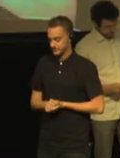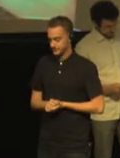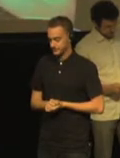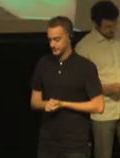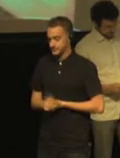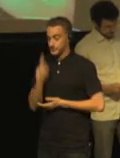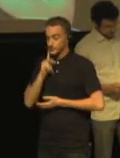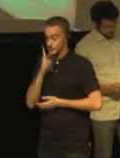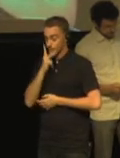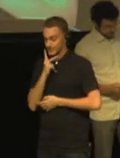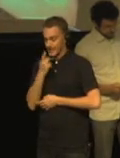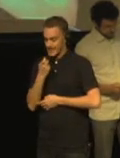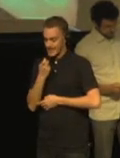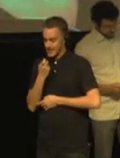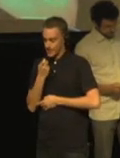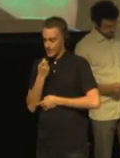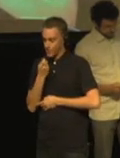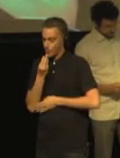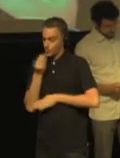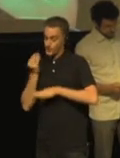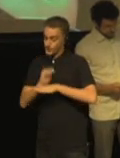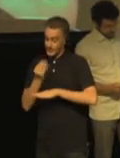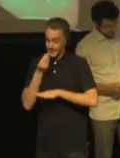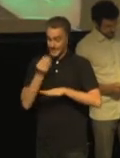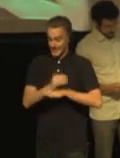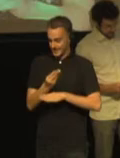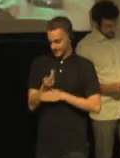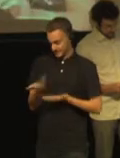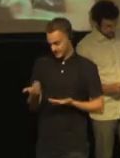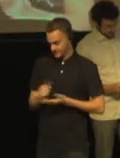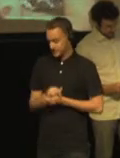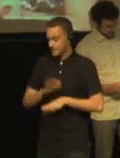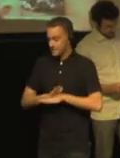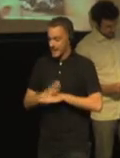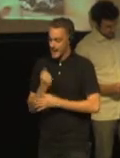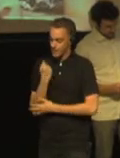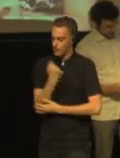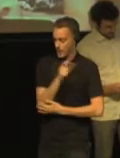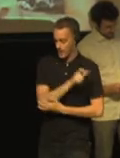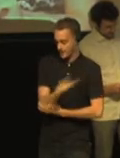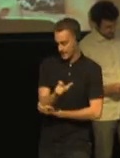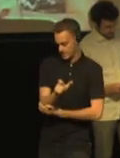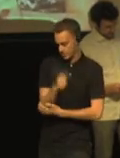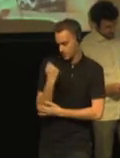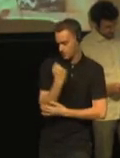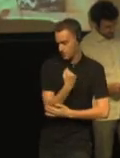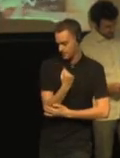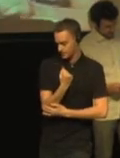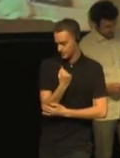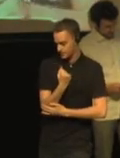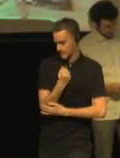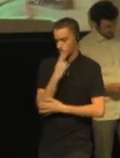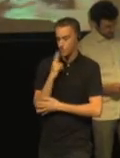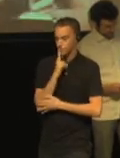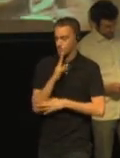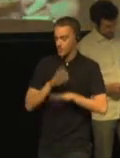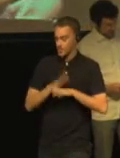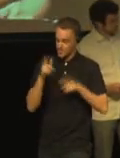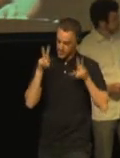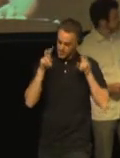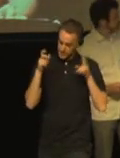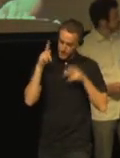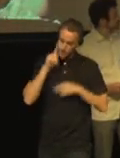necesitaremos de mucha más financiación para apoyar a muchas más personas, más interés y más compromiso hacia la sordoceguera. Pues bien,